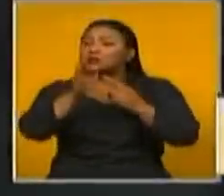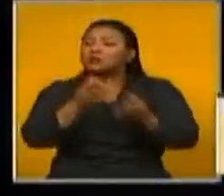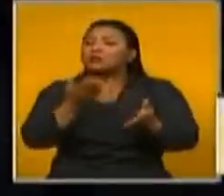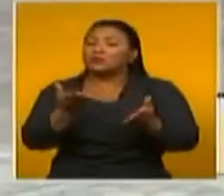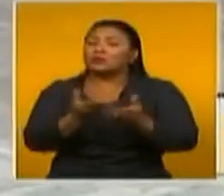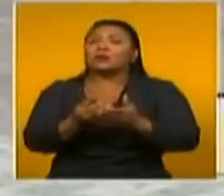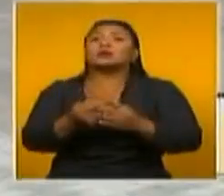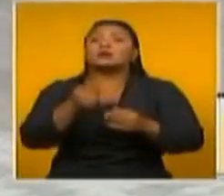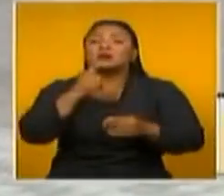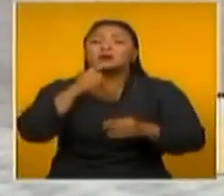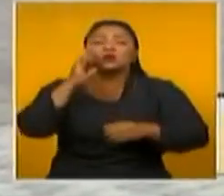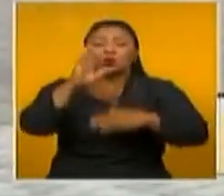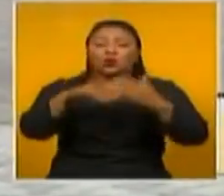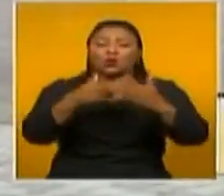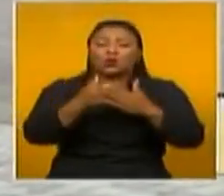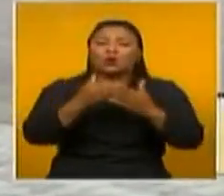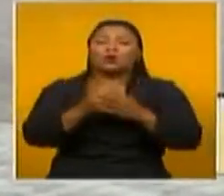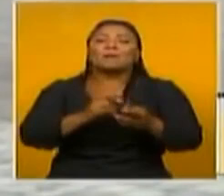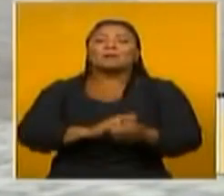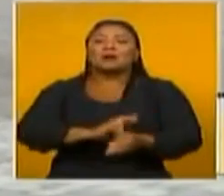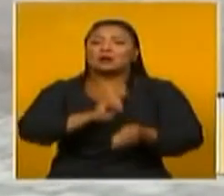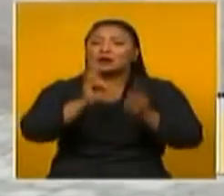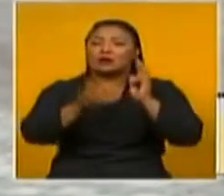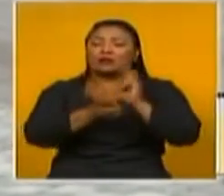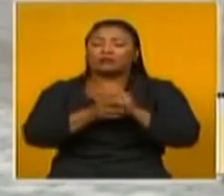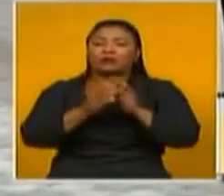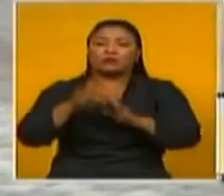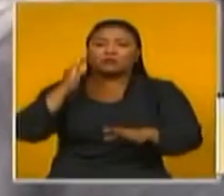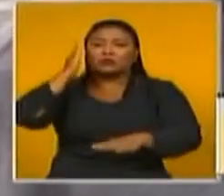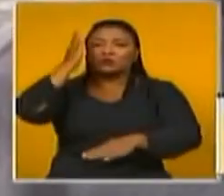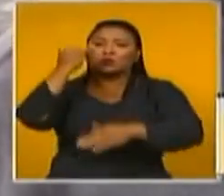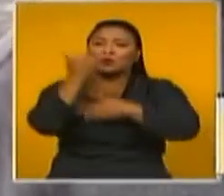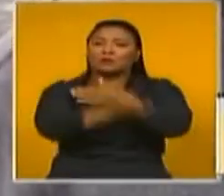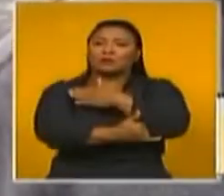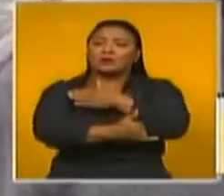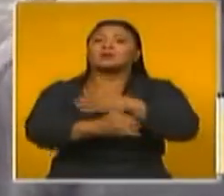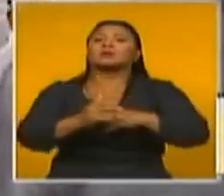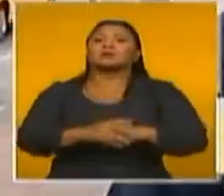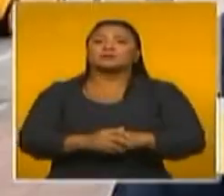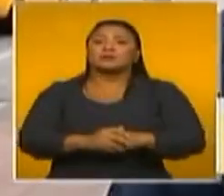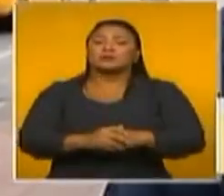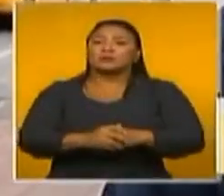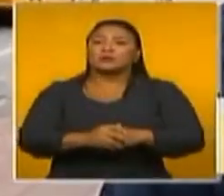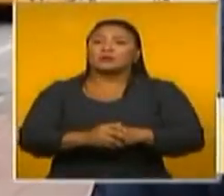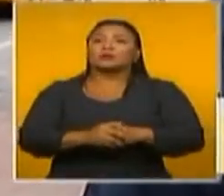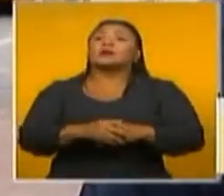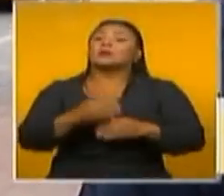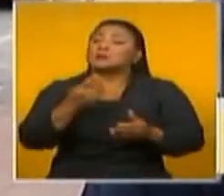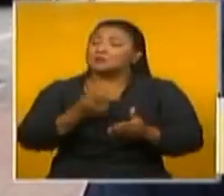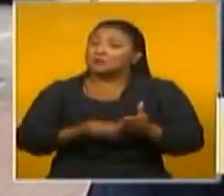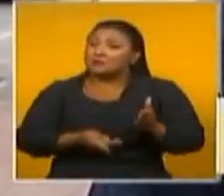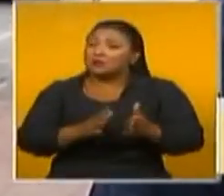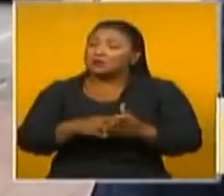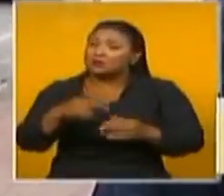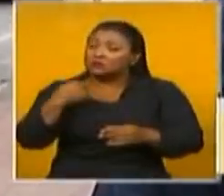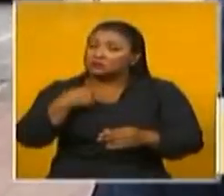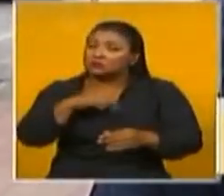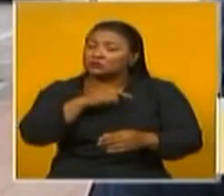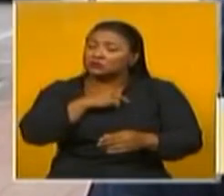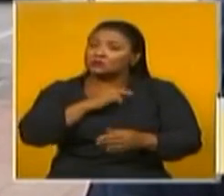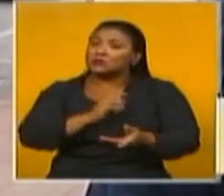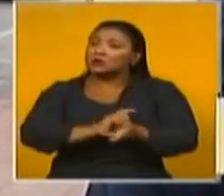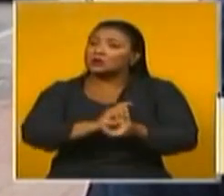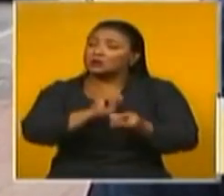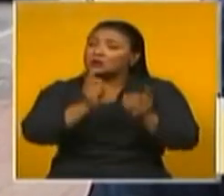focalizan en el poder y la facultad para cambiar el futuro del país. Para tomar una posición política. Para nosotros cambiar en